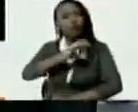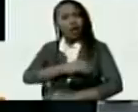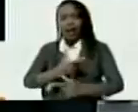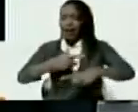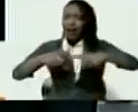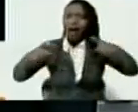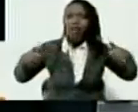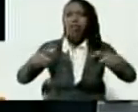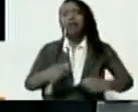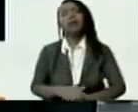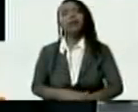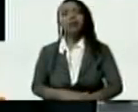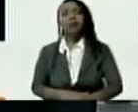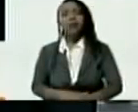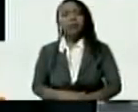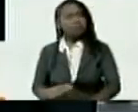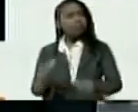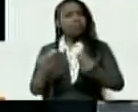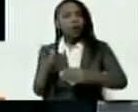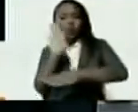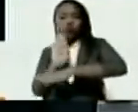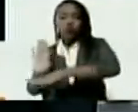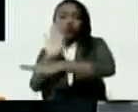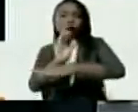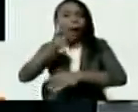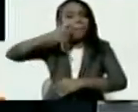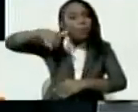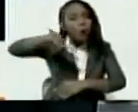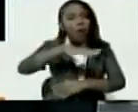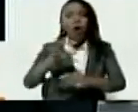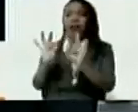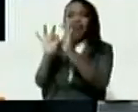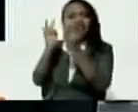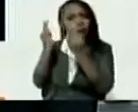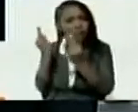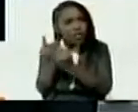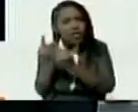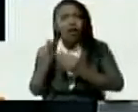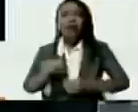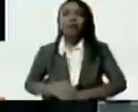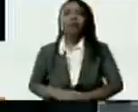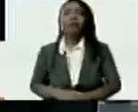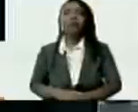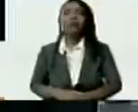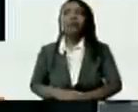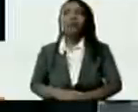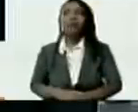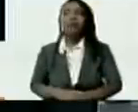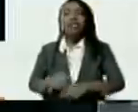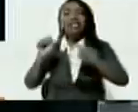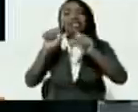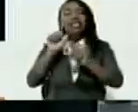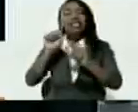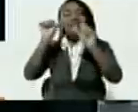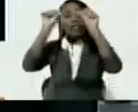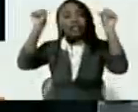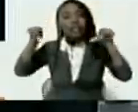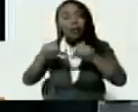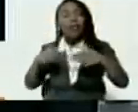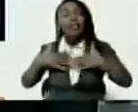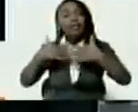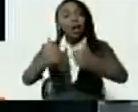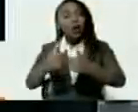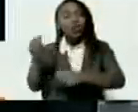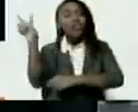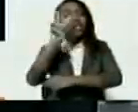grande para proteger a nuestro pueblo, a nuestras familias. El sistema de salud